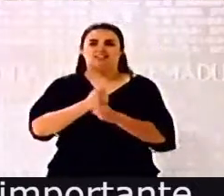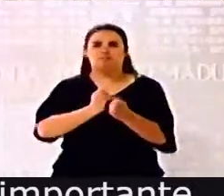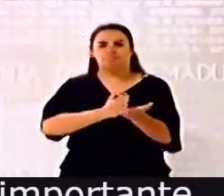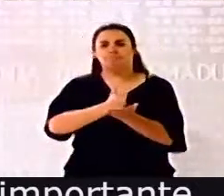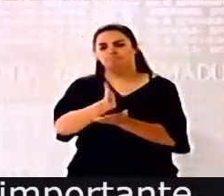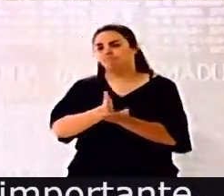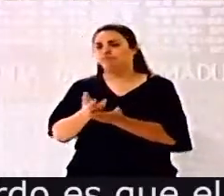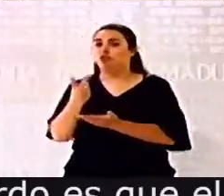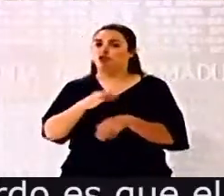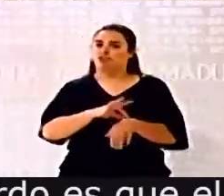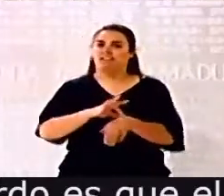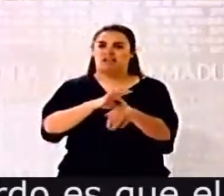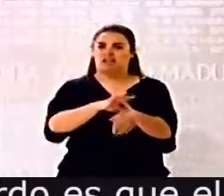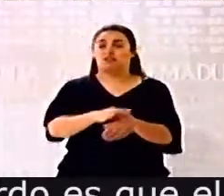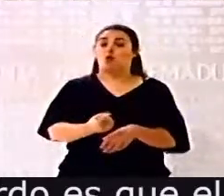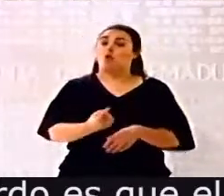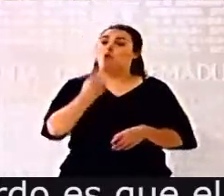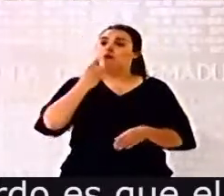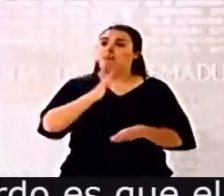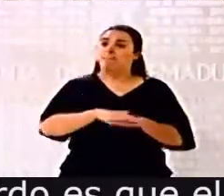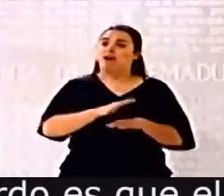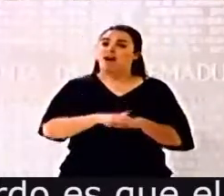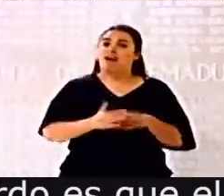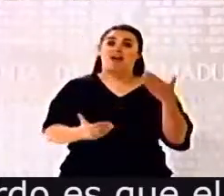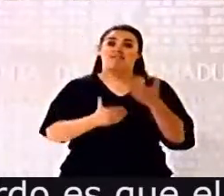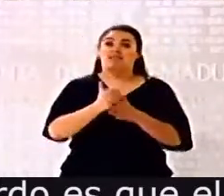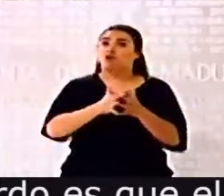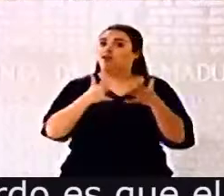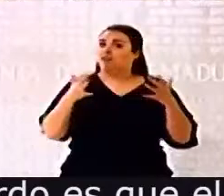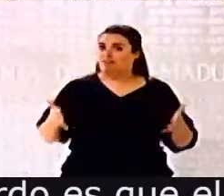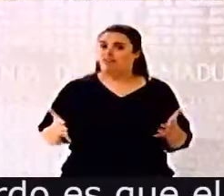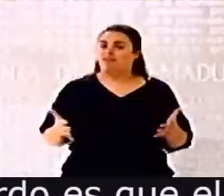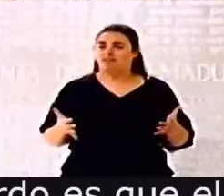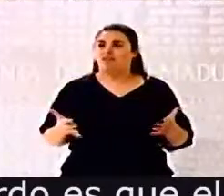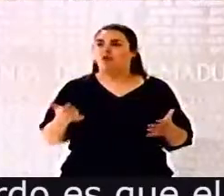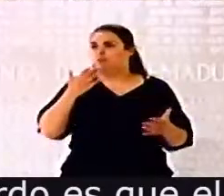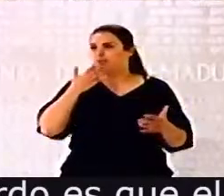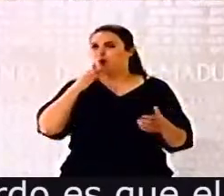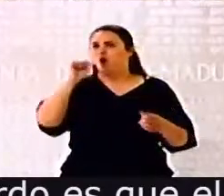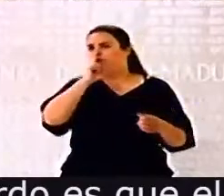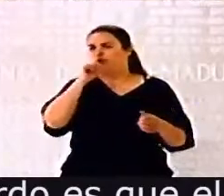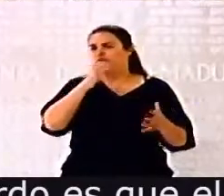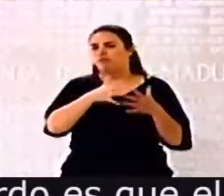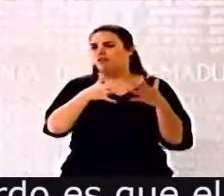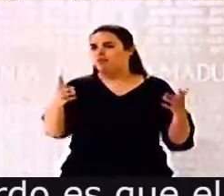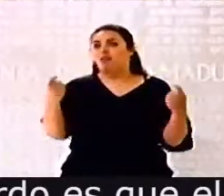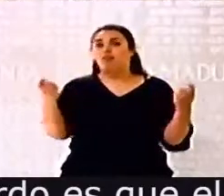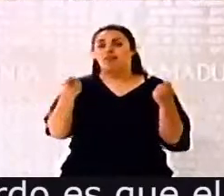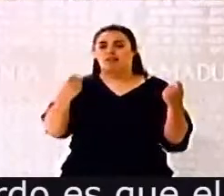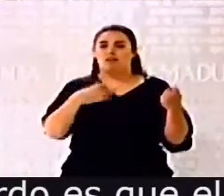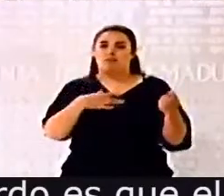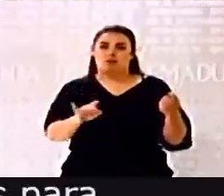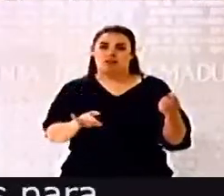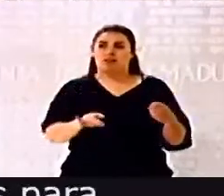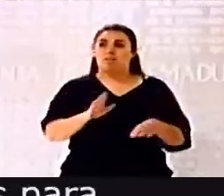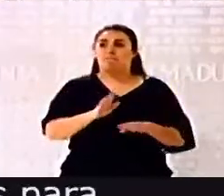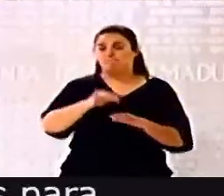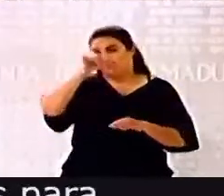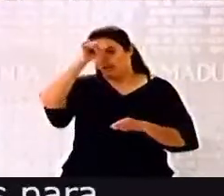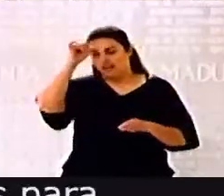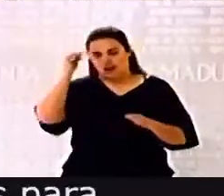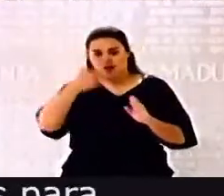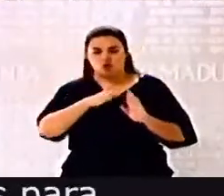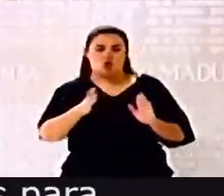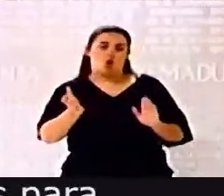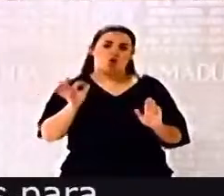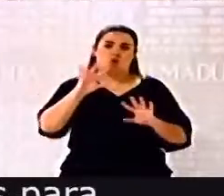guías. Una que sería para grandes eventos, es decir, macroconciertos que se pueden celebrar a lo largo del verano o a lo